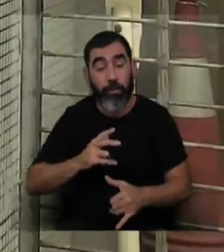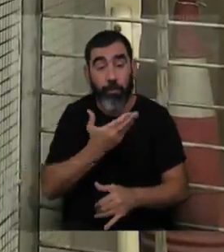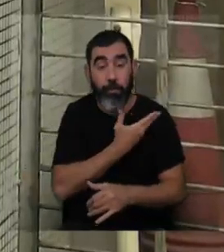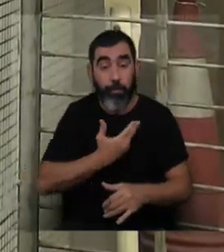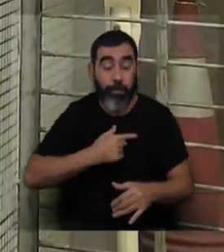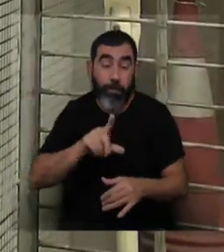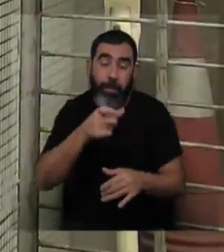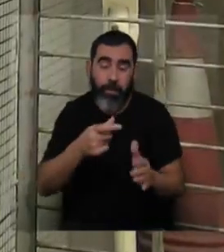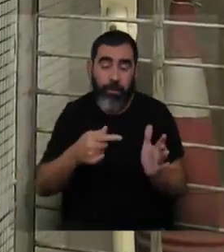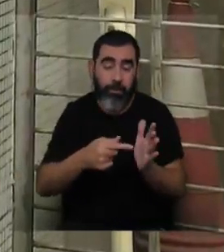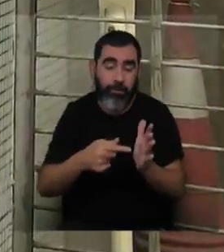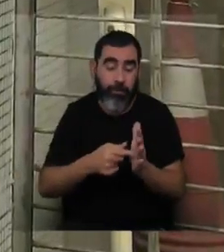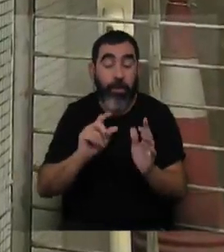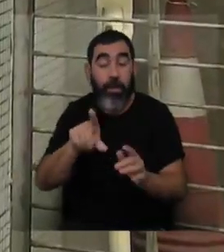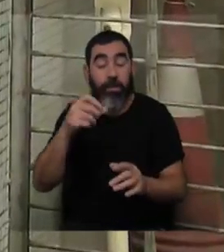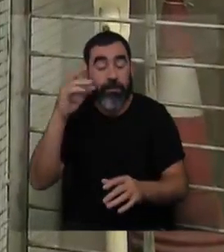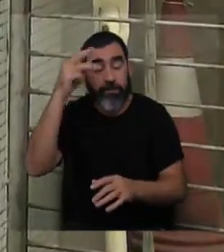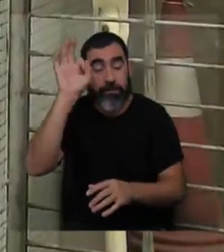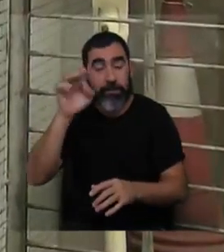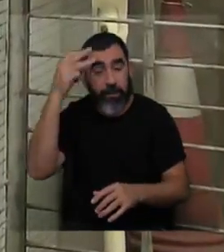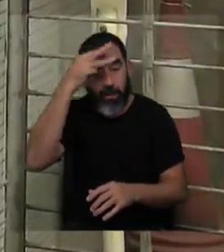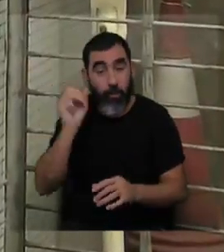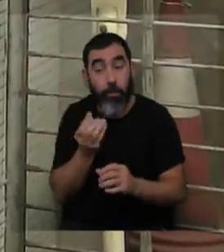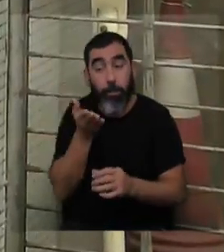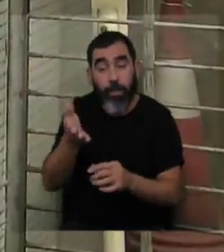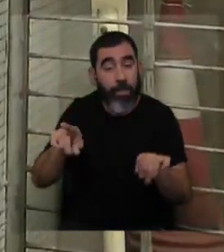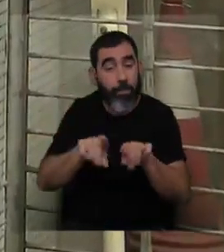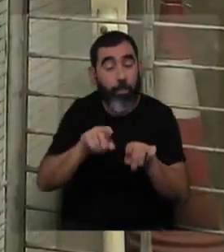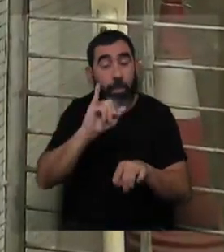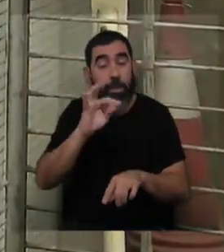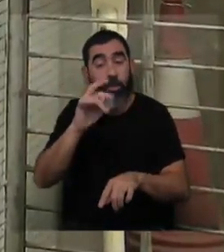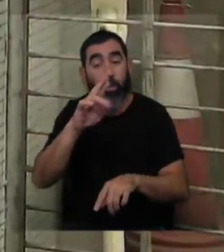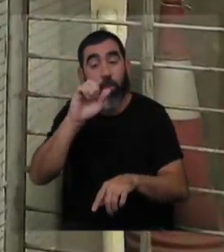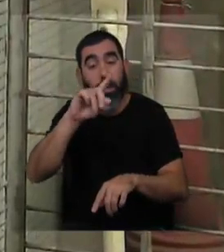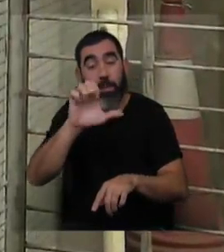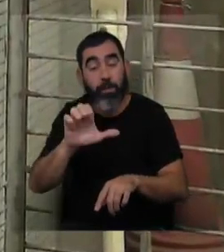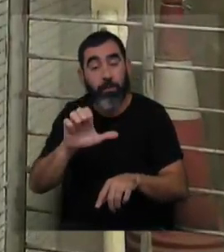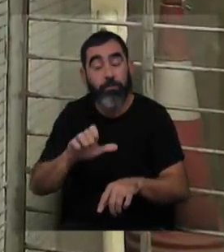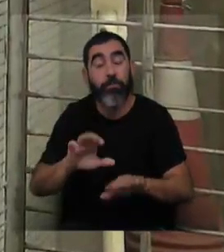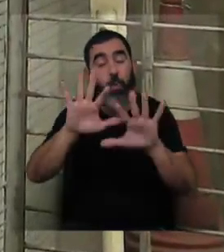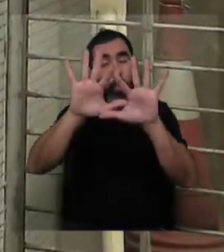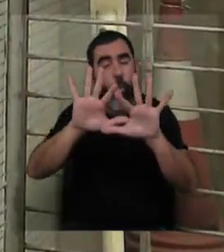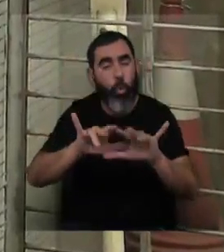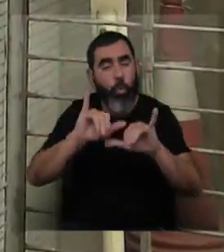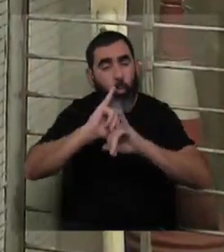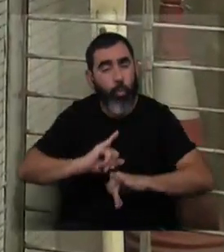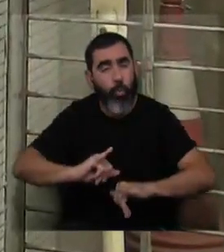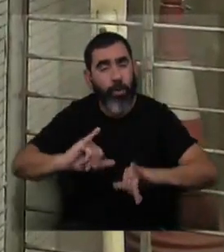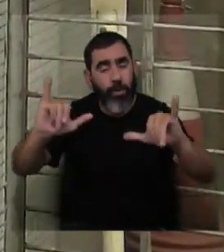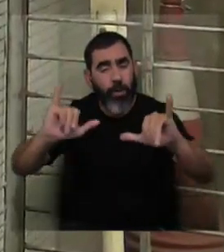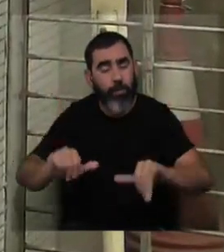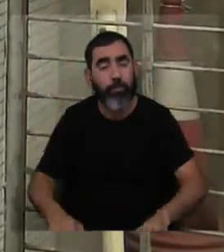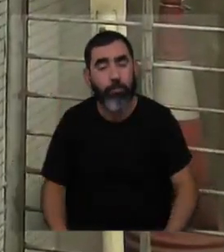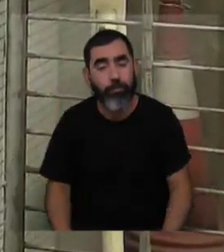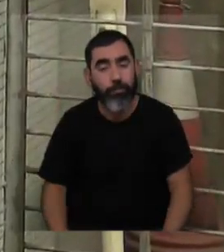y el ex legislador Penades. Ha pedido del propio Iturralde, quien en un comunicado posterior puesto en redes